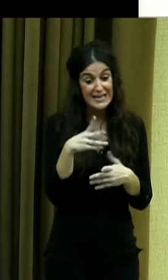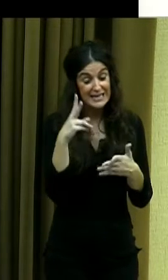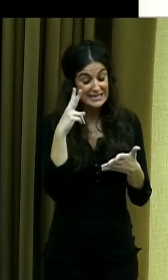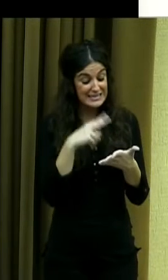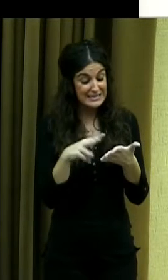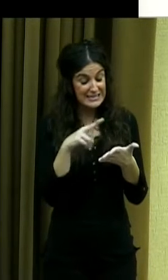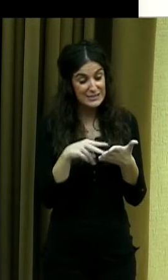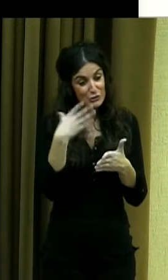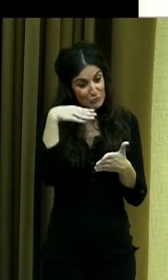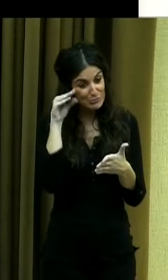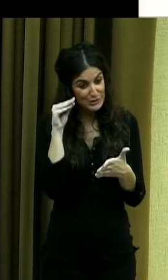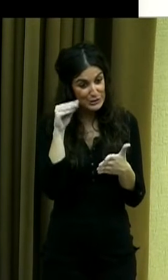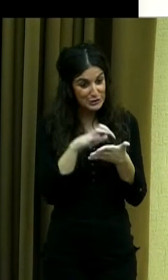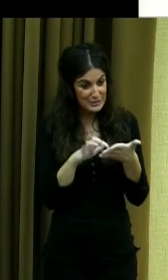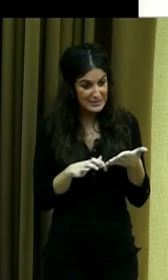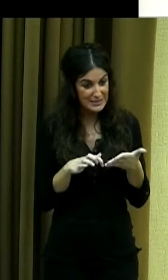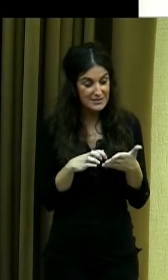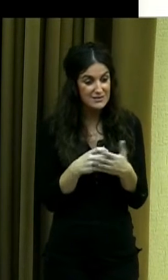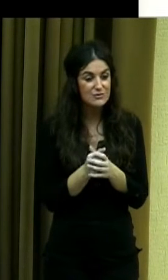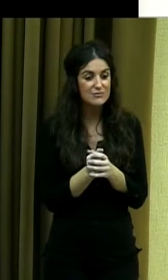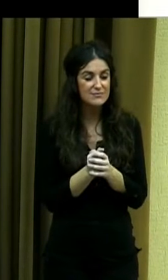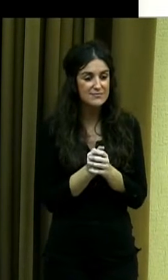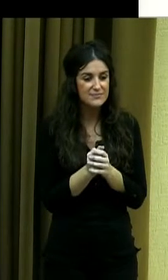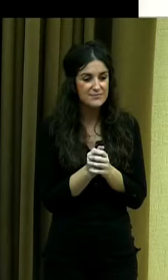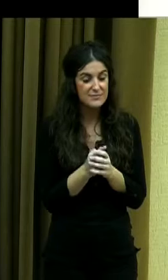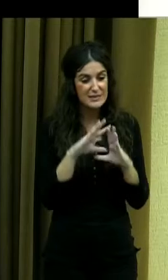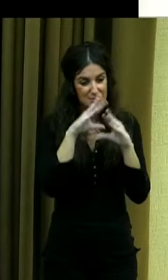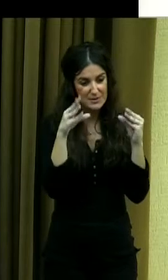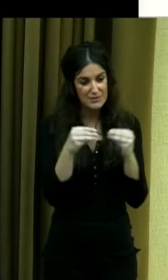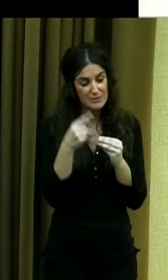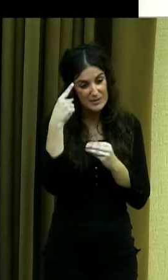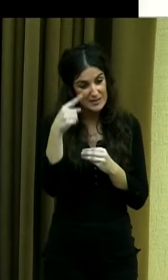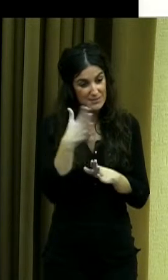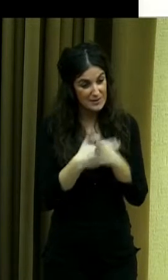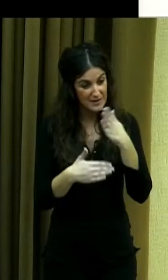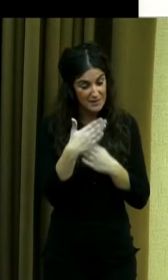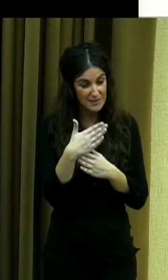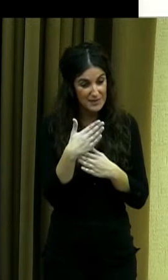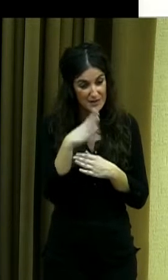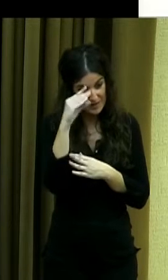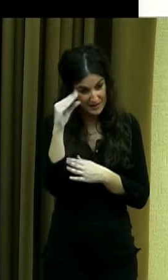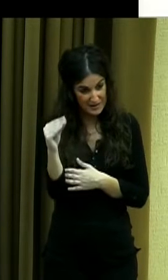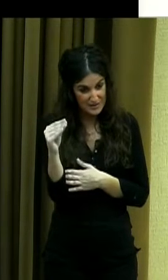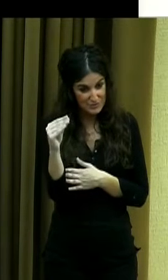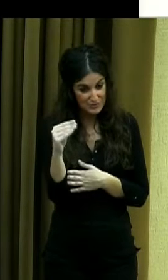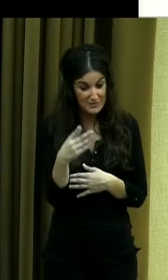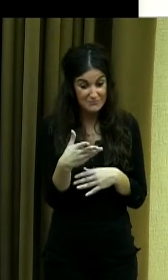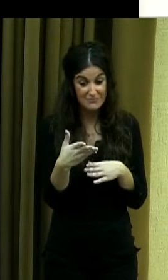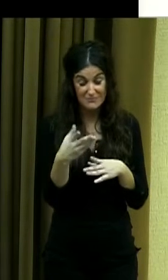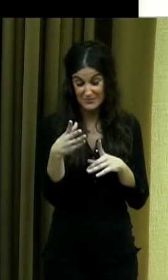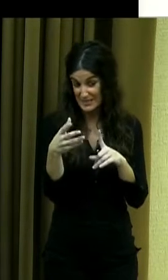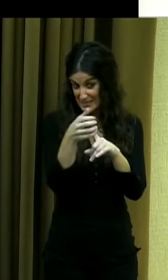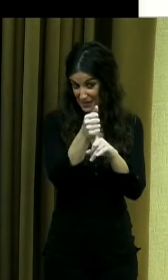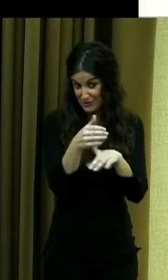textos. Y ya para concluir, sabemos que la discapacidad intelectual se puede diagnosticar precozmente mediante